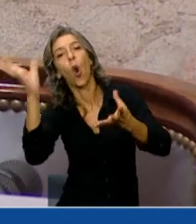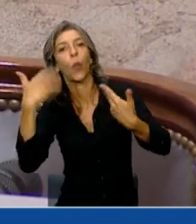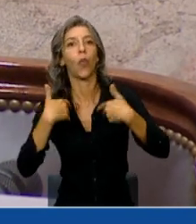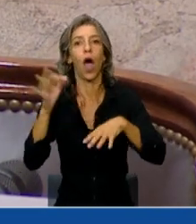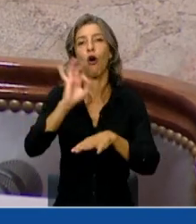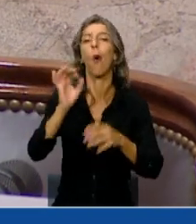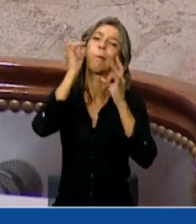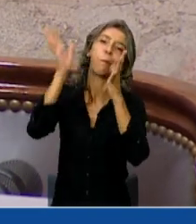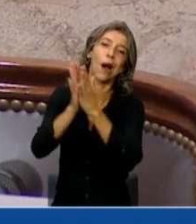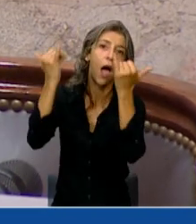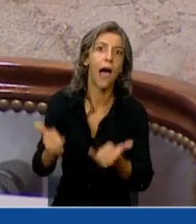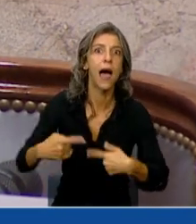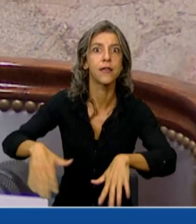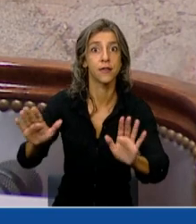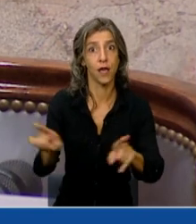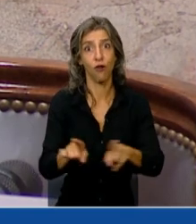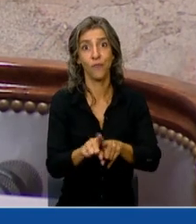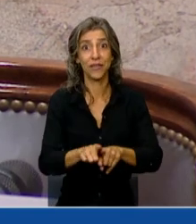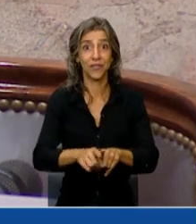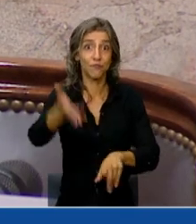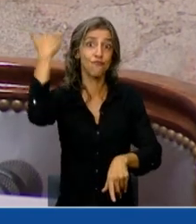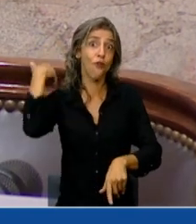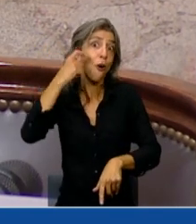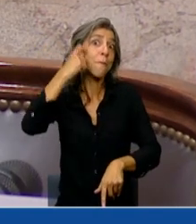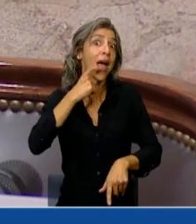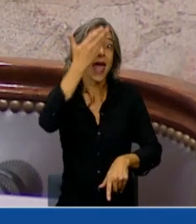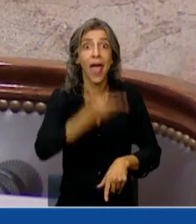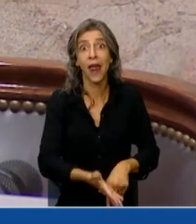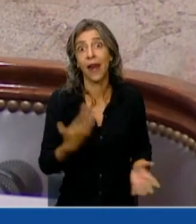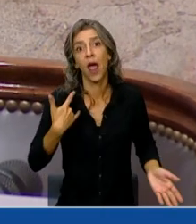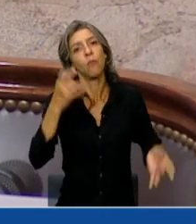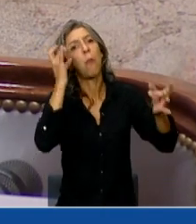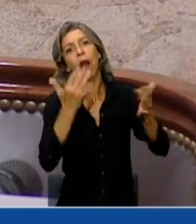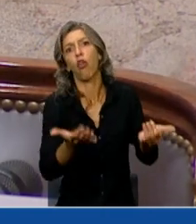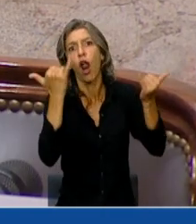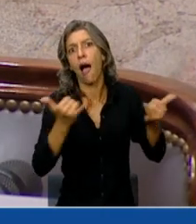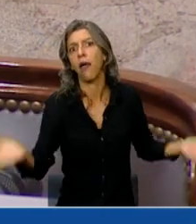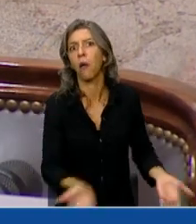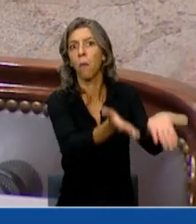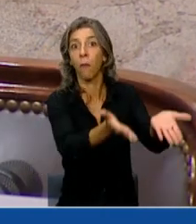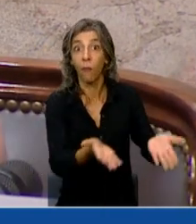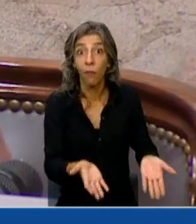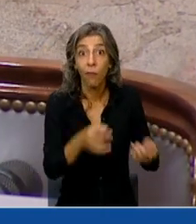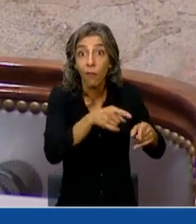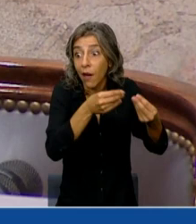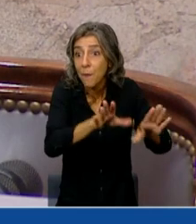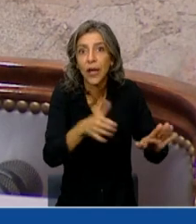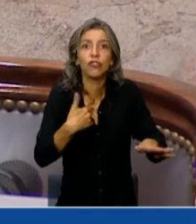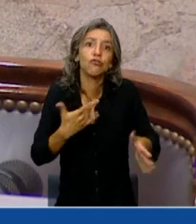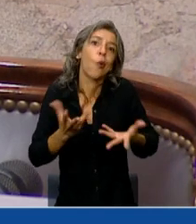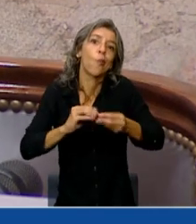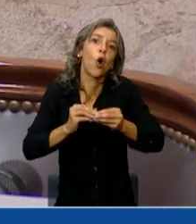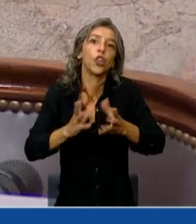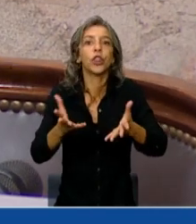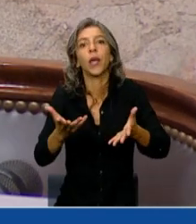el indulto de Carlos Menem se fue creando el clima de la justificación